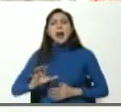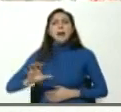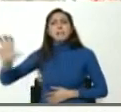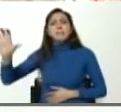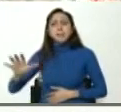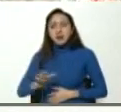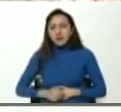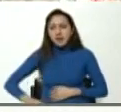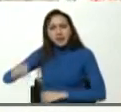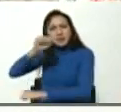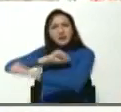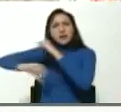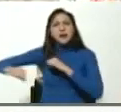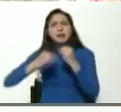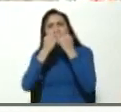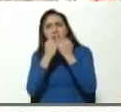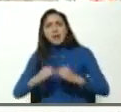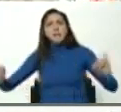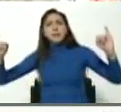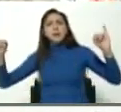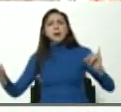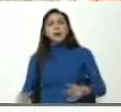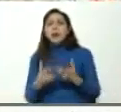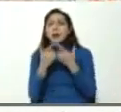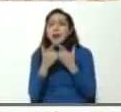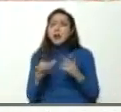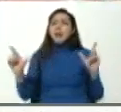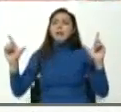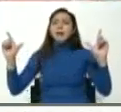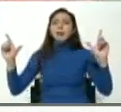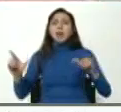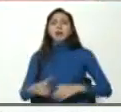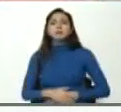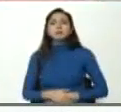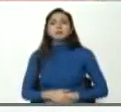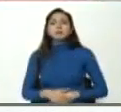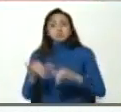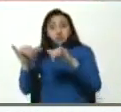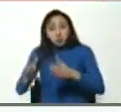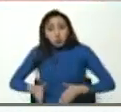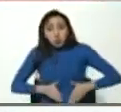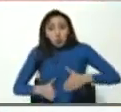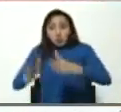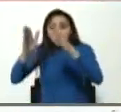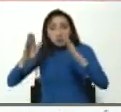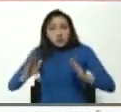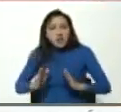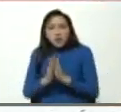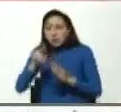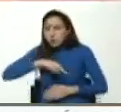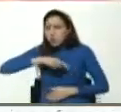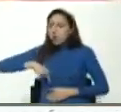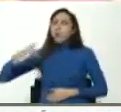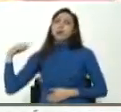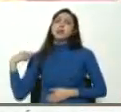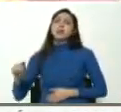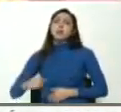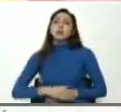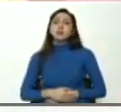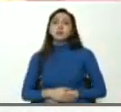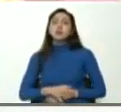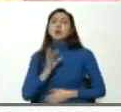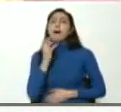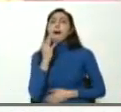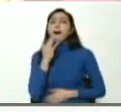independencia de la indignidad de la libertad y en ese camino sagrado hemos tenido ejemplos